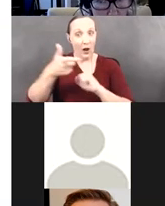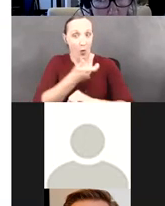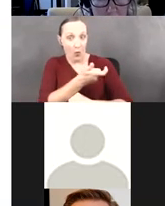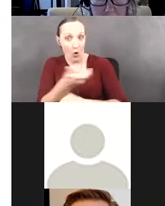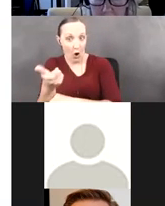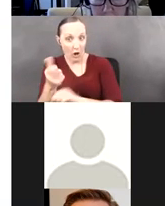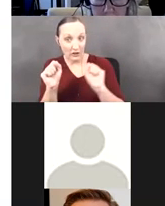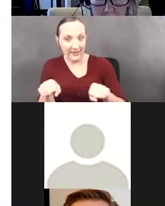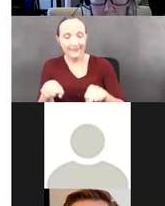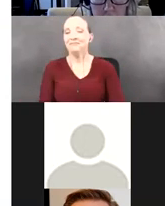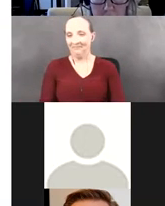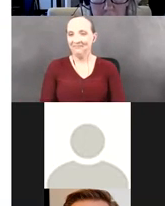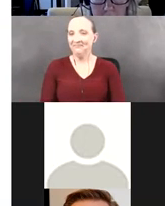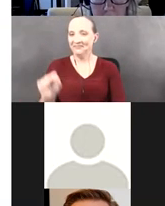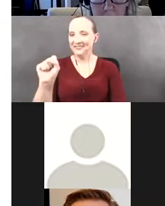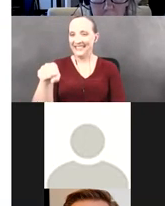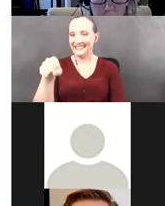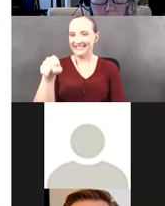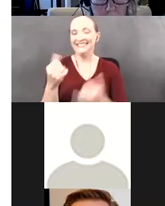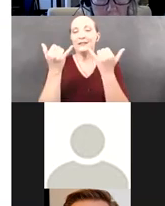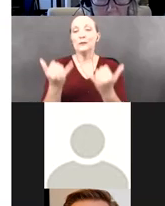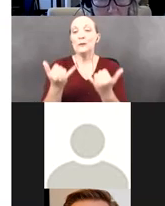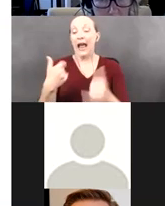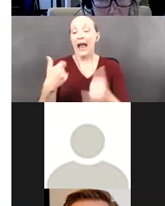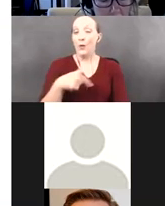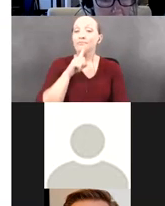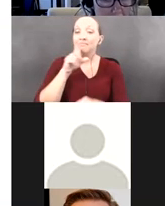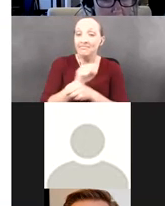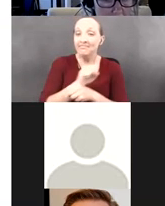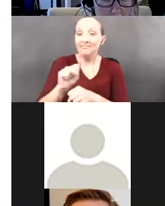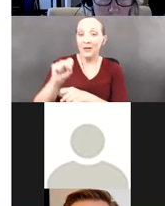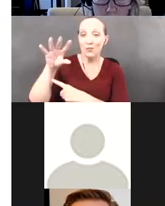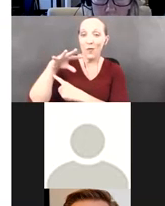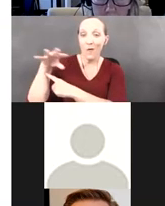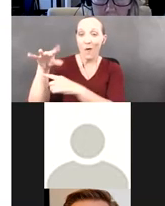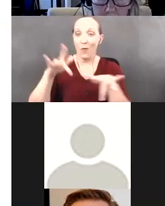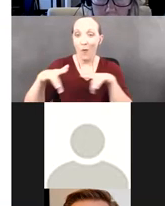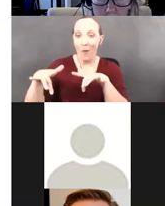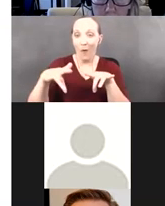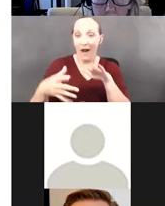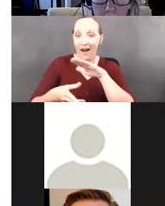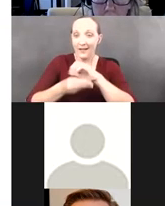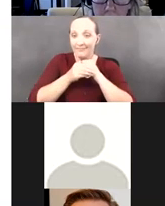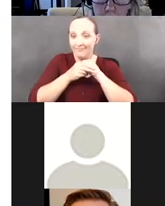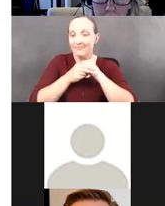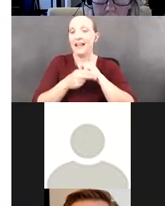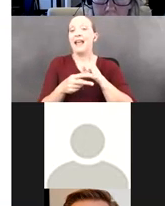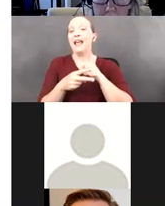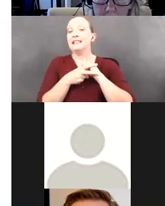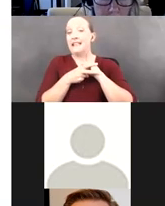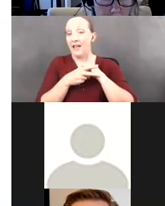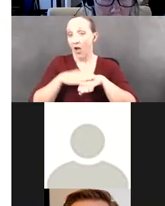tarde, will. para verla Today's más tarde, sí va a presentation estar is being disponible. recorded, La presentación sí se and está it grabando will be ahora available on y our esto